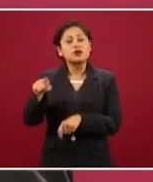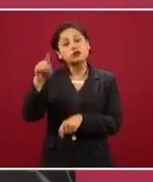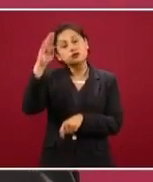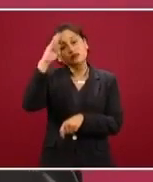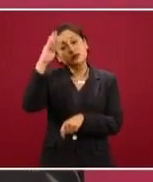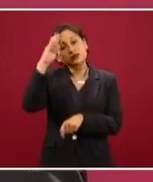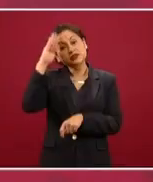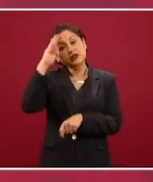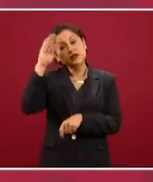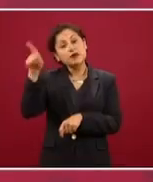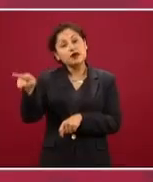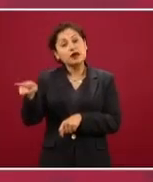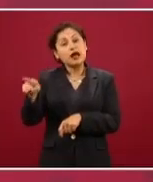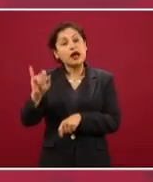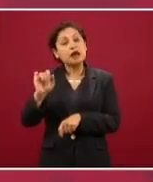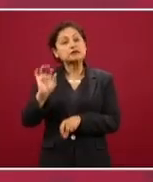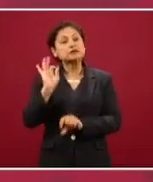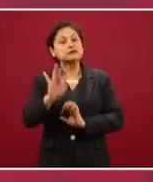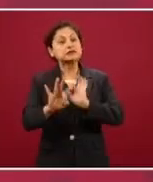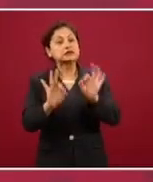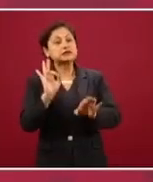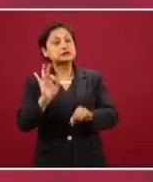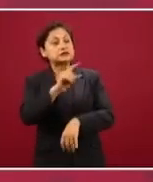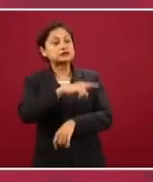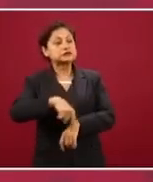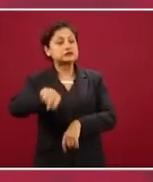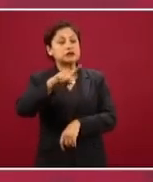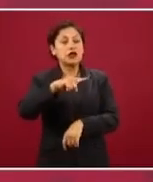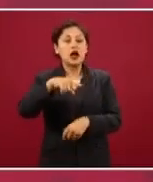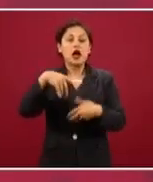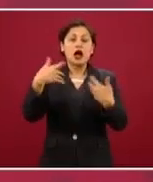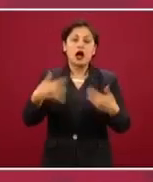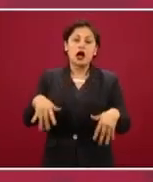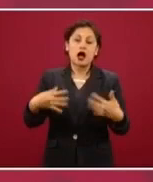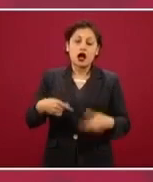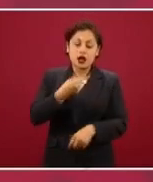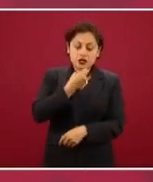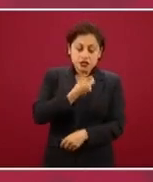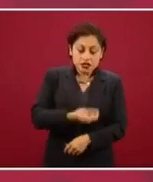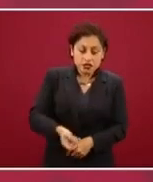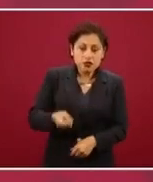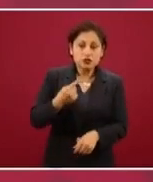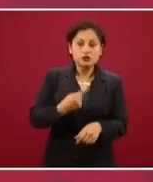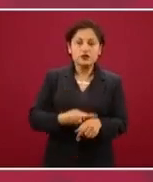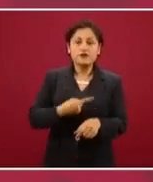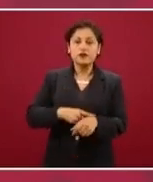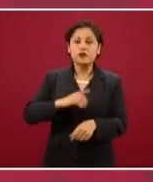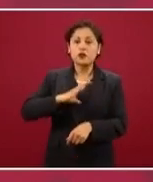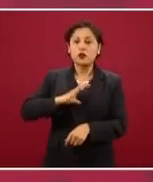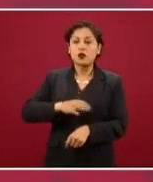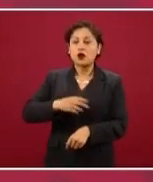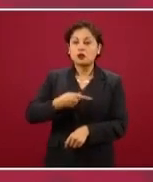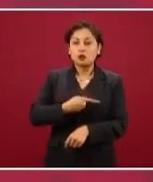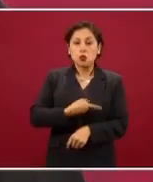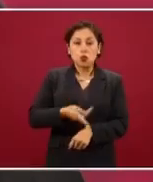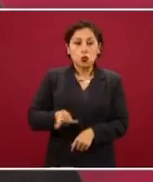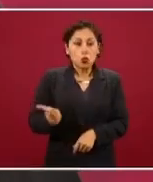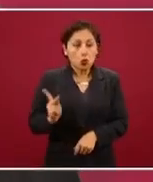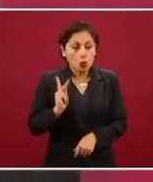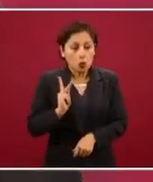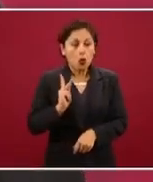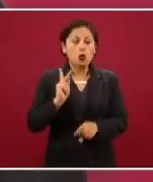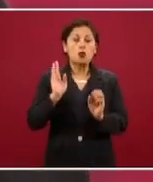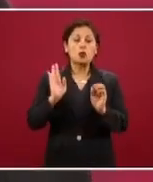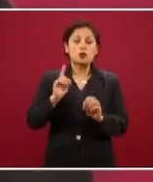los niños con cáncer no tenían medicamentos, que no íbamos a